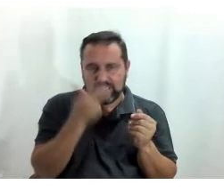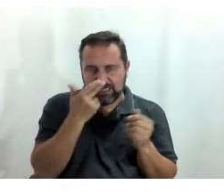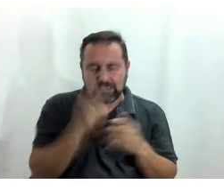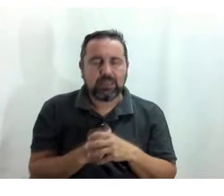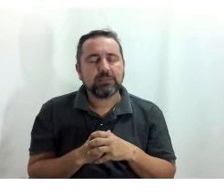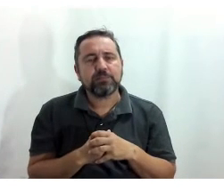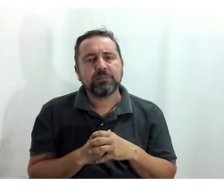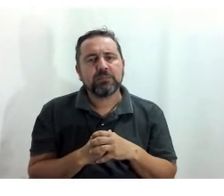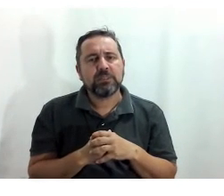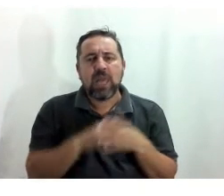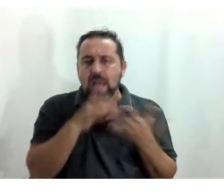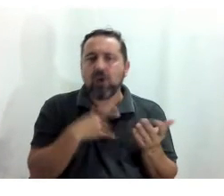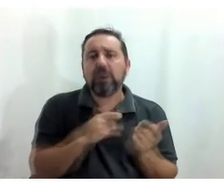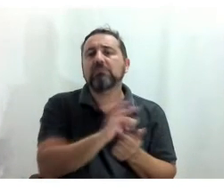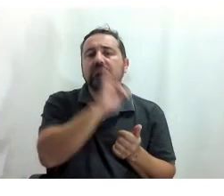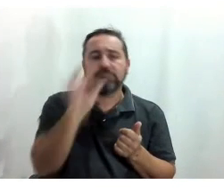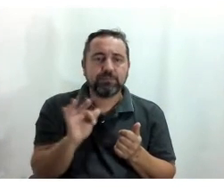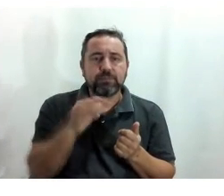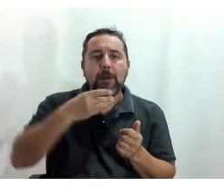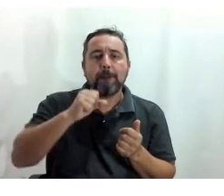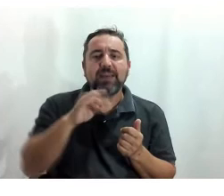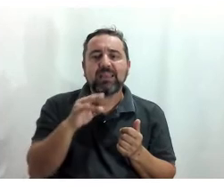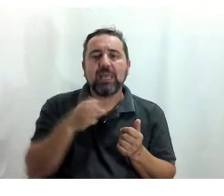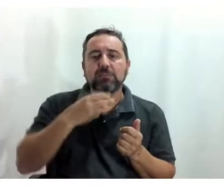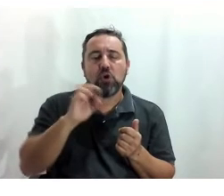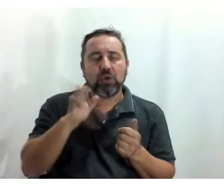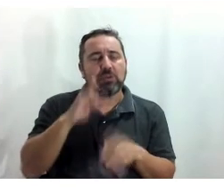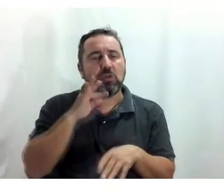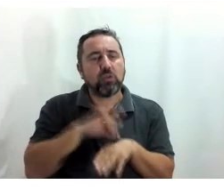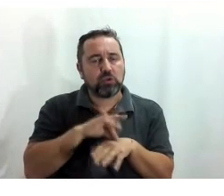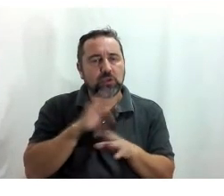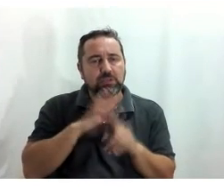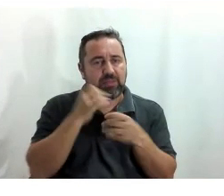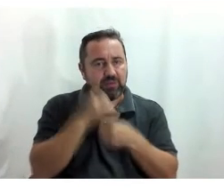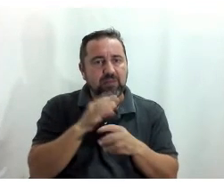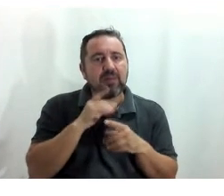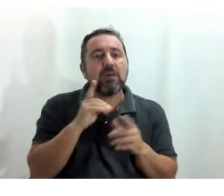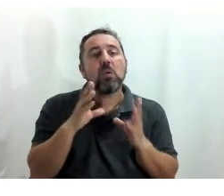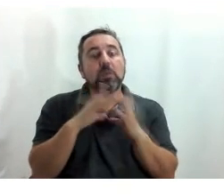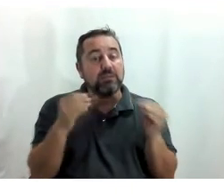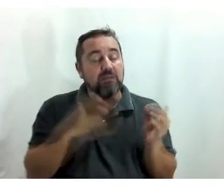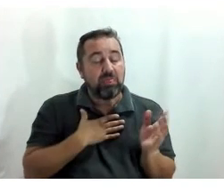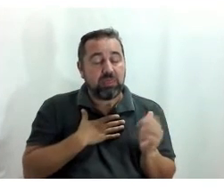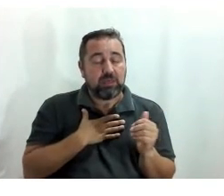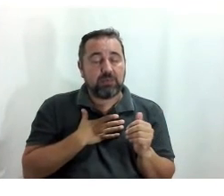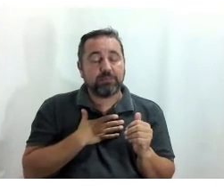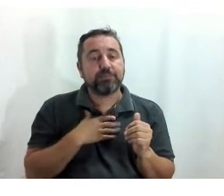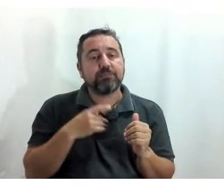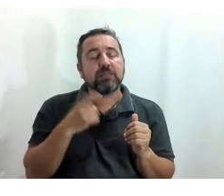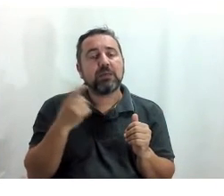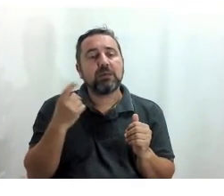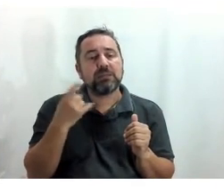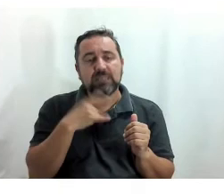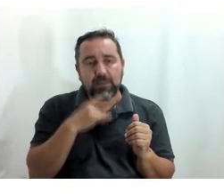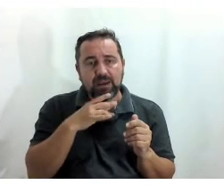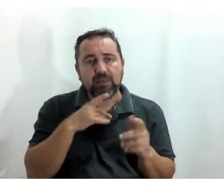interesantes. A continuación, Matías Morín es doctor en biología por la Universidad de Salamanca. Trabaja en el Servicio de Genética